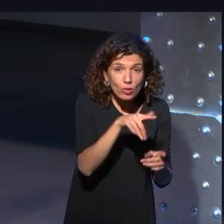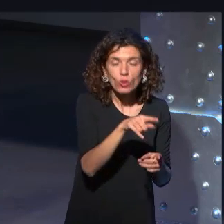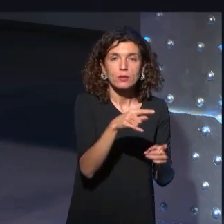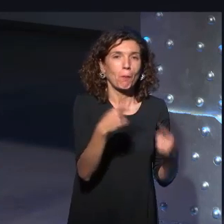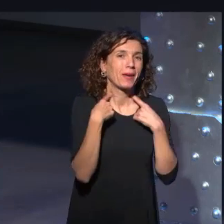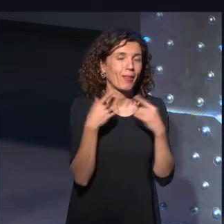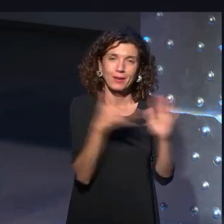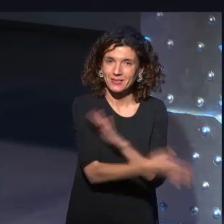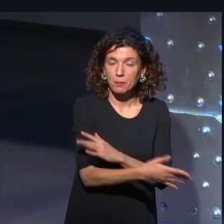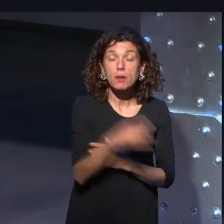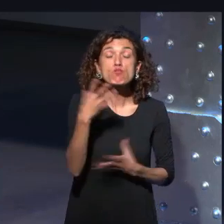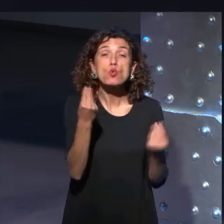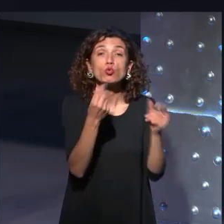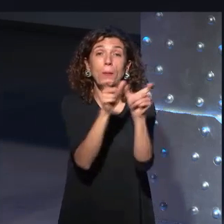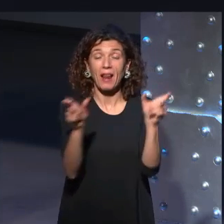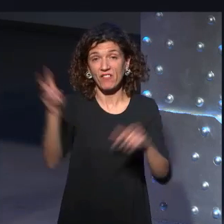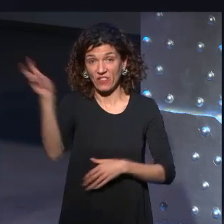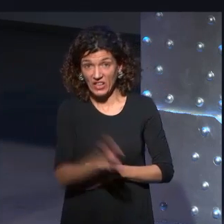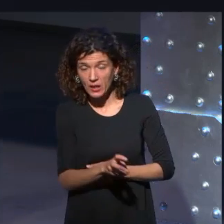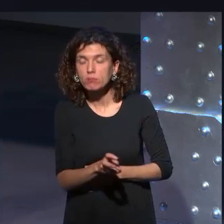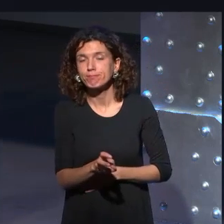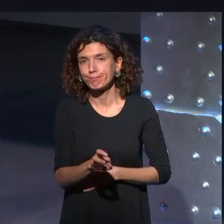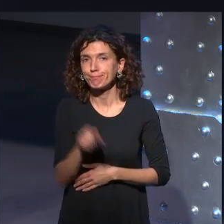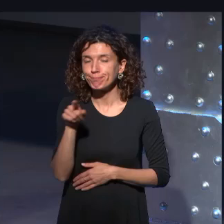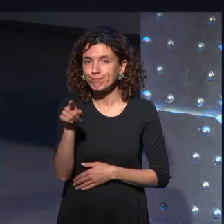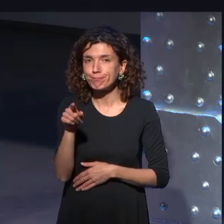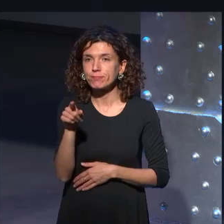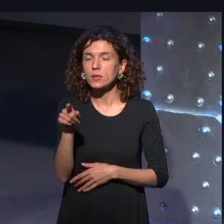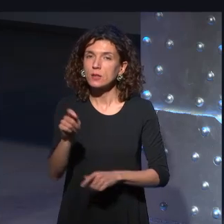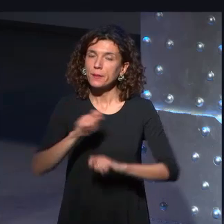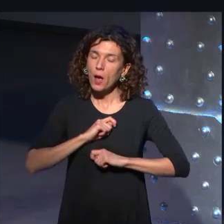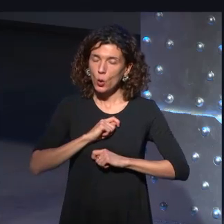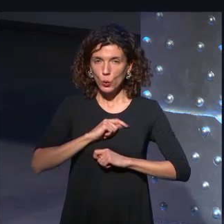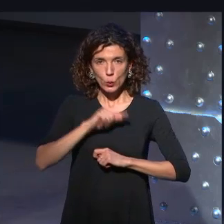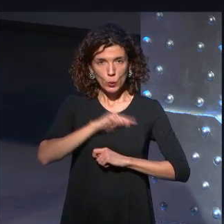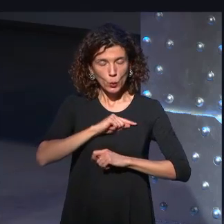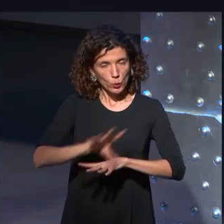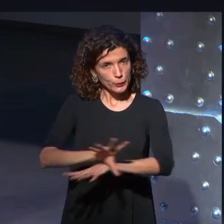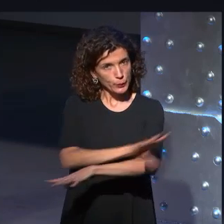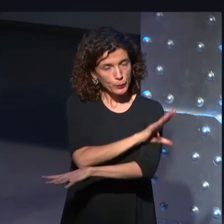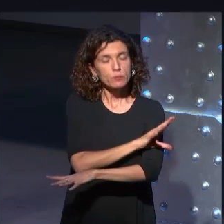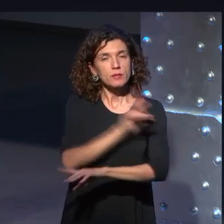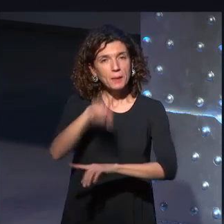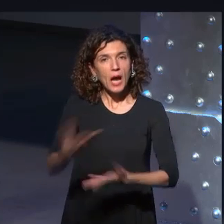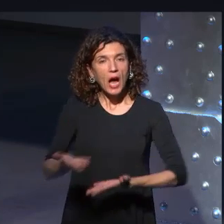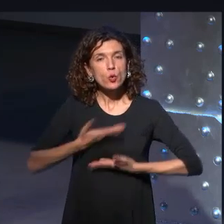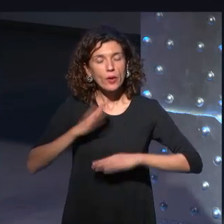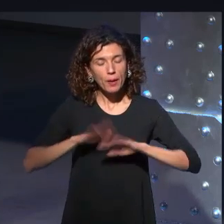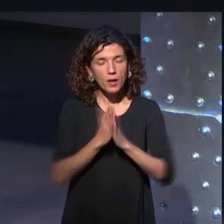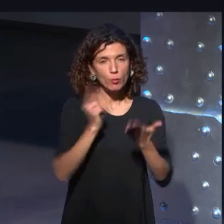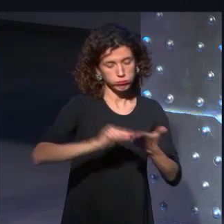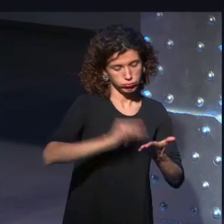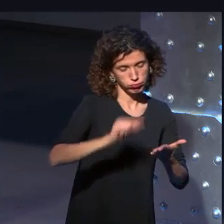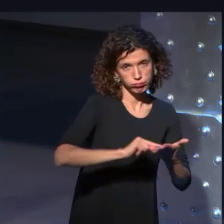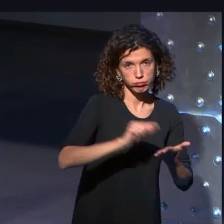Natapey. Y aquí vienen muchas palabras que pues me han tocado y que siento que me ayudaron a explicarme el libro y de alguna